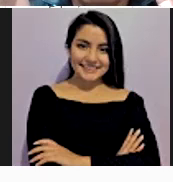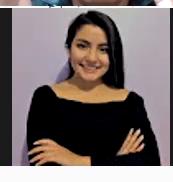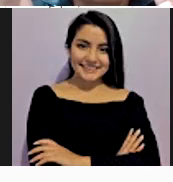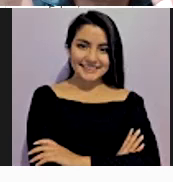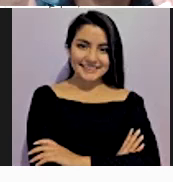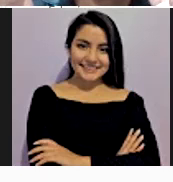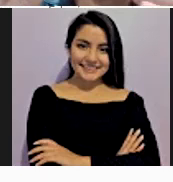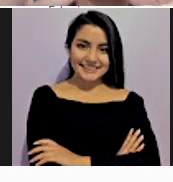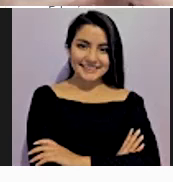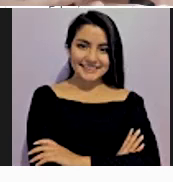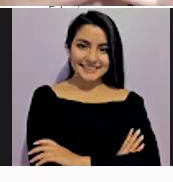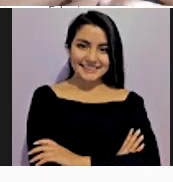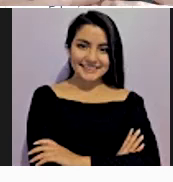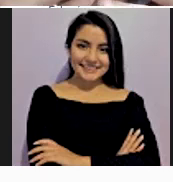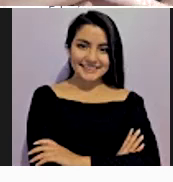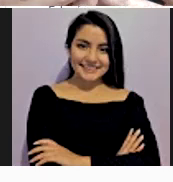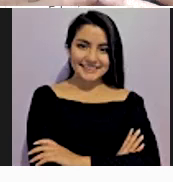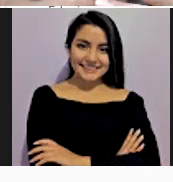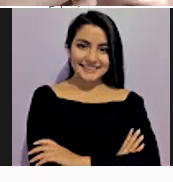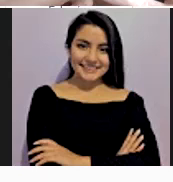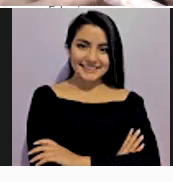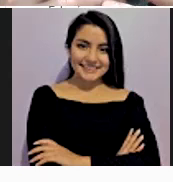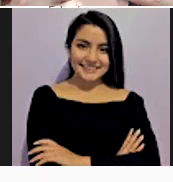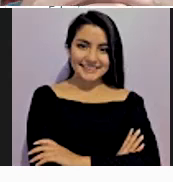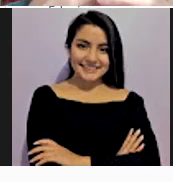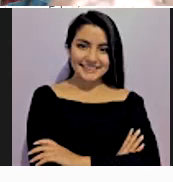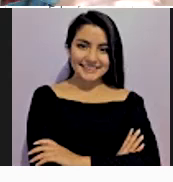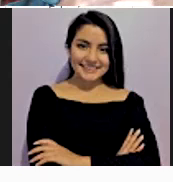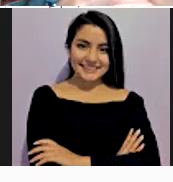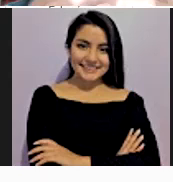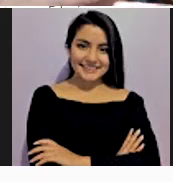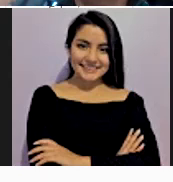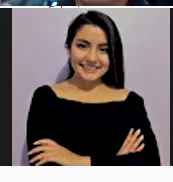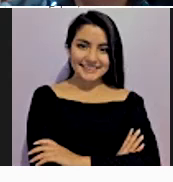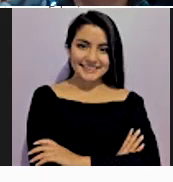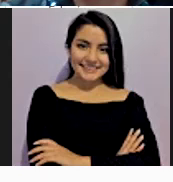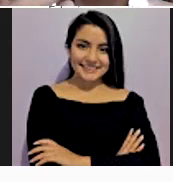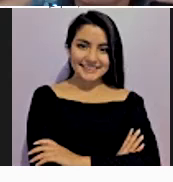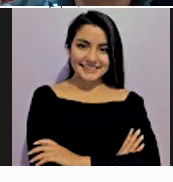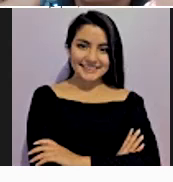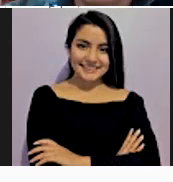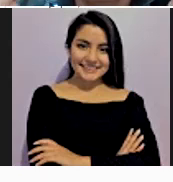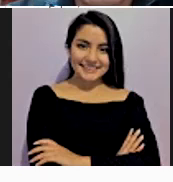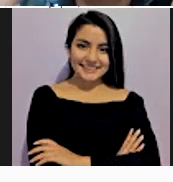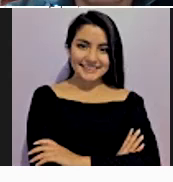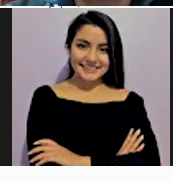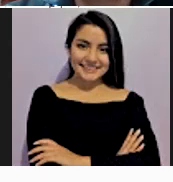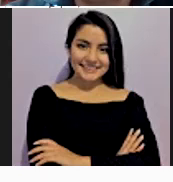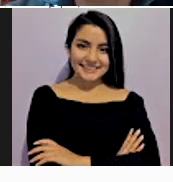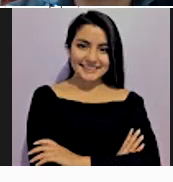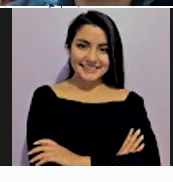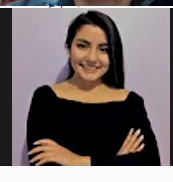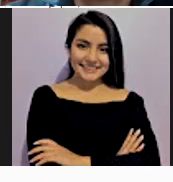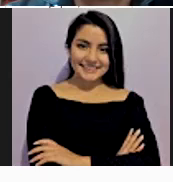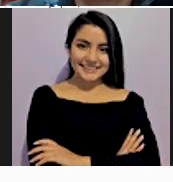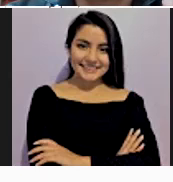en el fondo. Ese es el que va a producirse el ataponamiento, lo que sea. Pero ese gasto es el que va llegando, pues el que va llegando y el que va